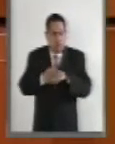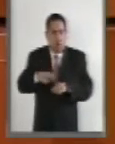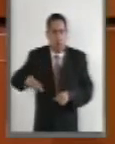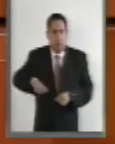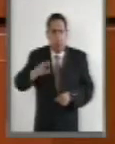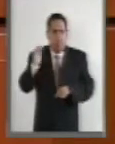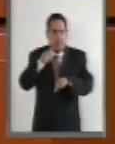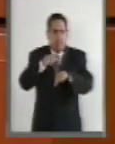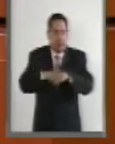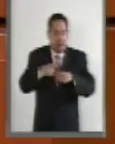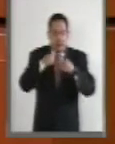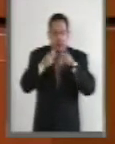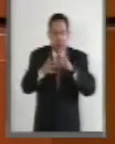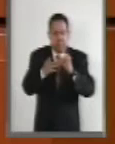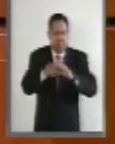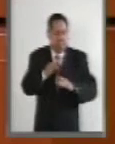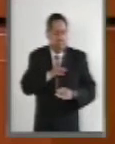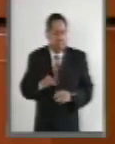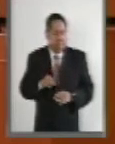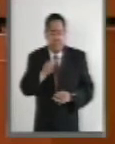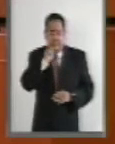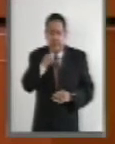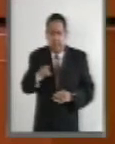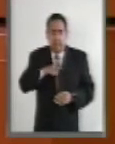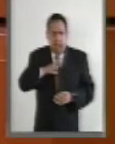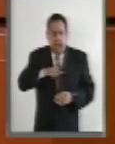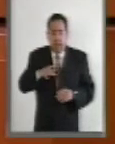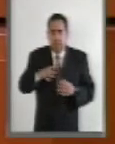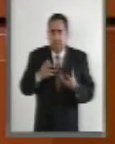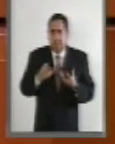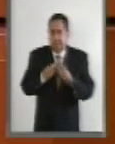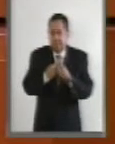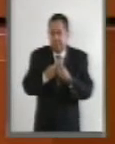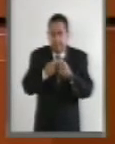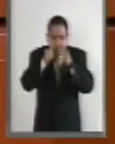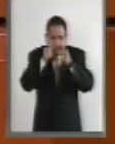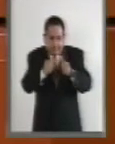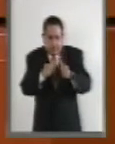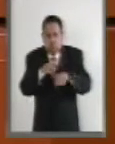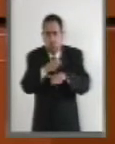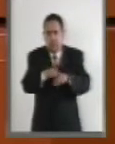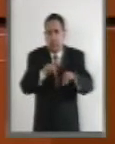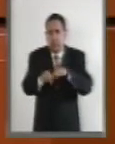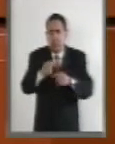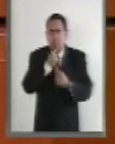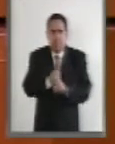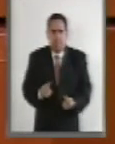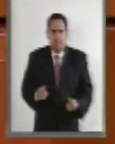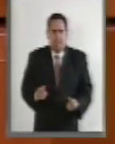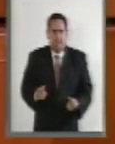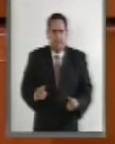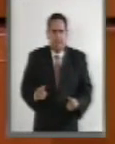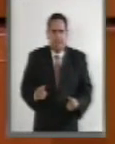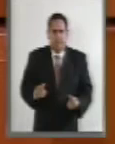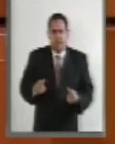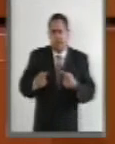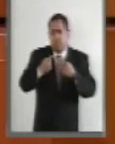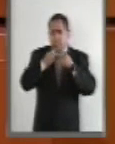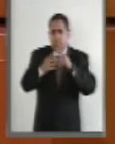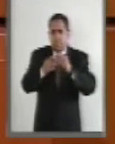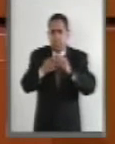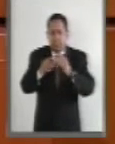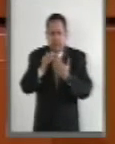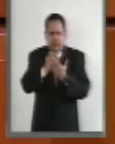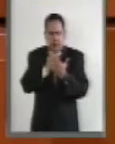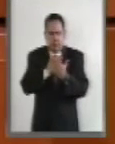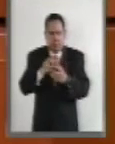las hay y muchas, pero también hay competencias locales que deberían de estar atendiendo el tema de trabajo infantil. Lo digo porque en